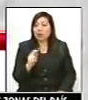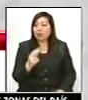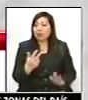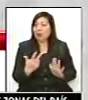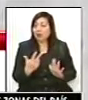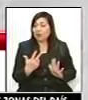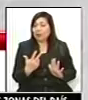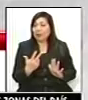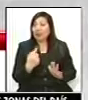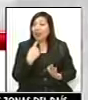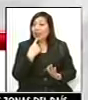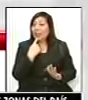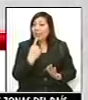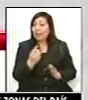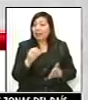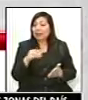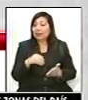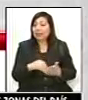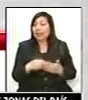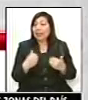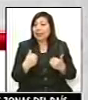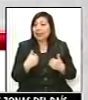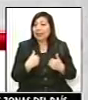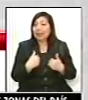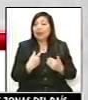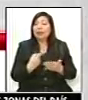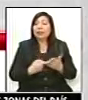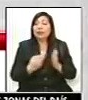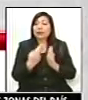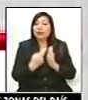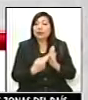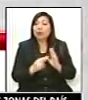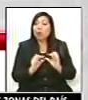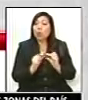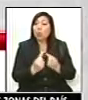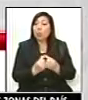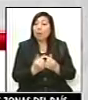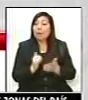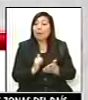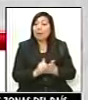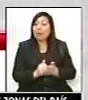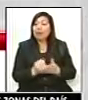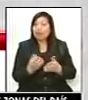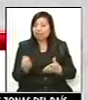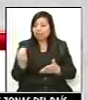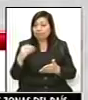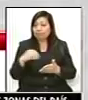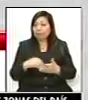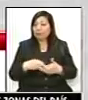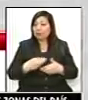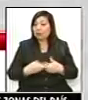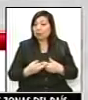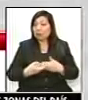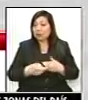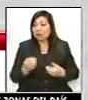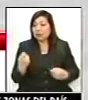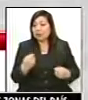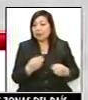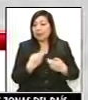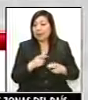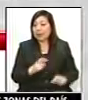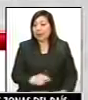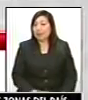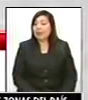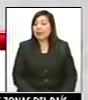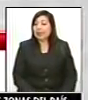146/2008 estableció el contenido que debe tener el requerimiento del sector a efectos de la incorporación al proceso de promoción de la inversión privada